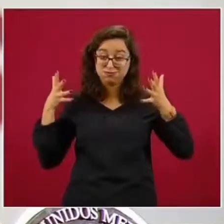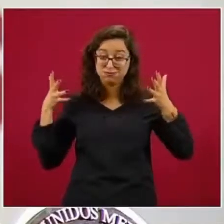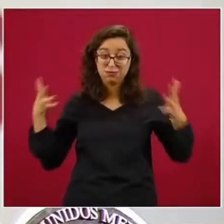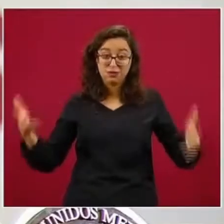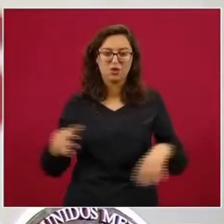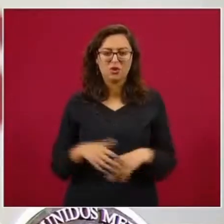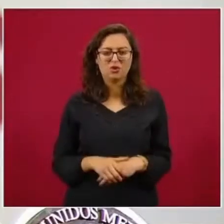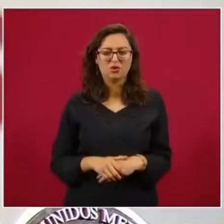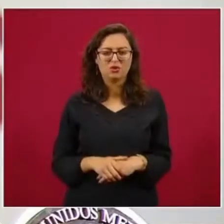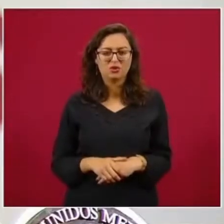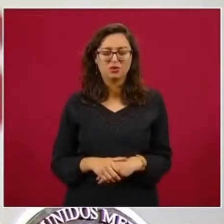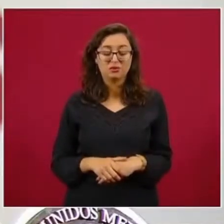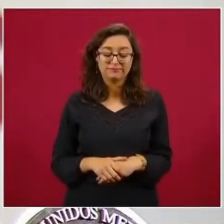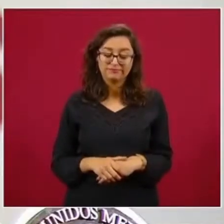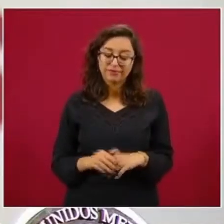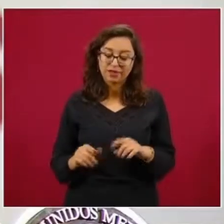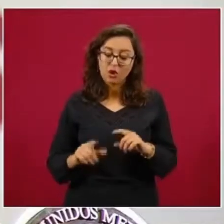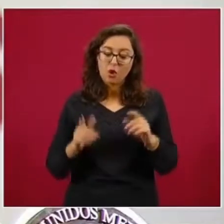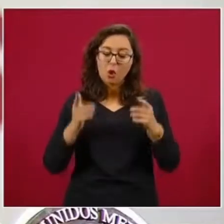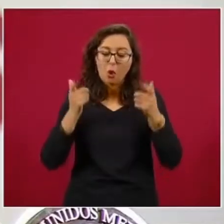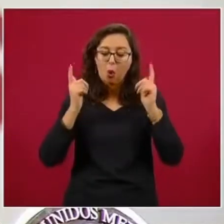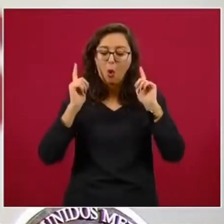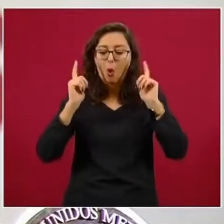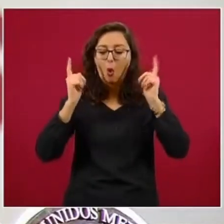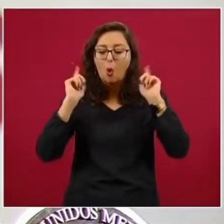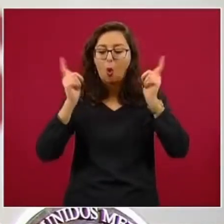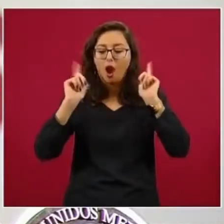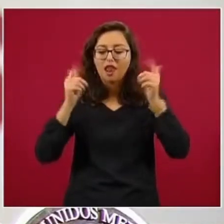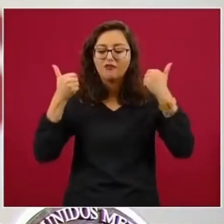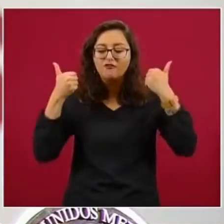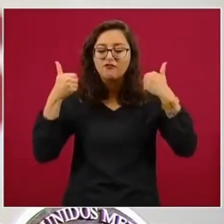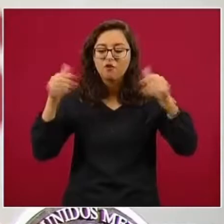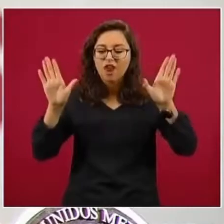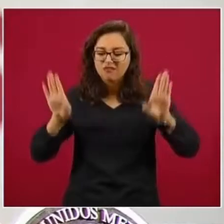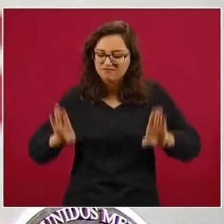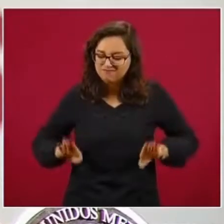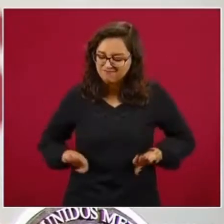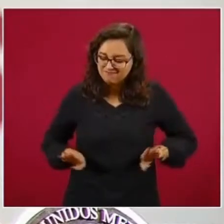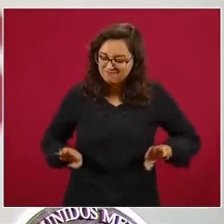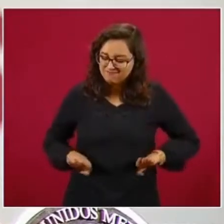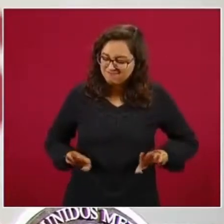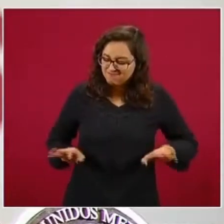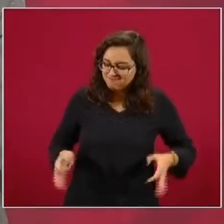ojalá y fuese grandioso, es grandote.